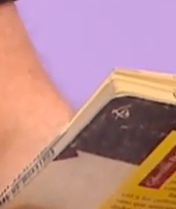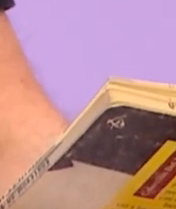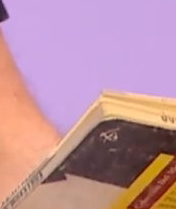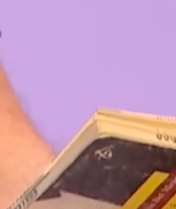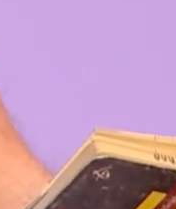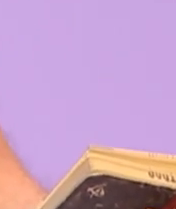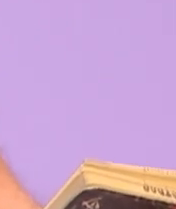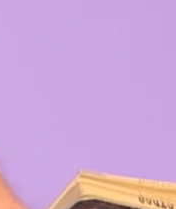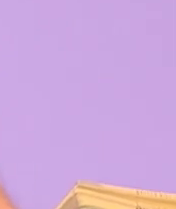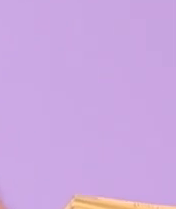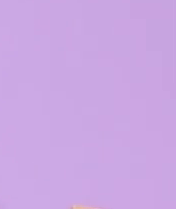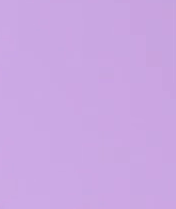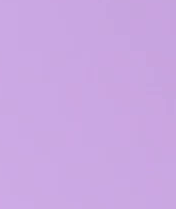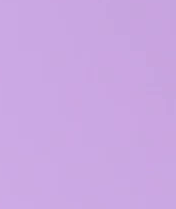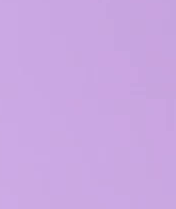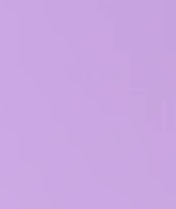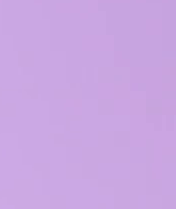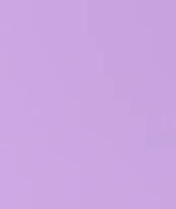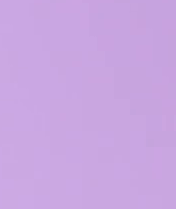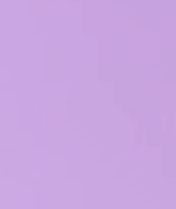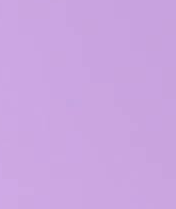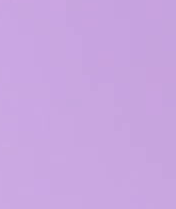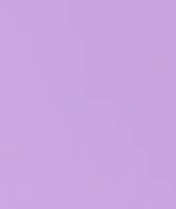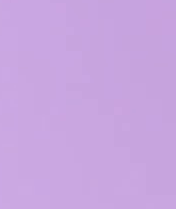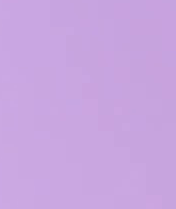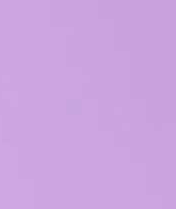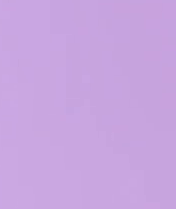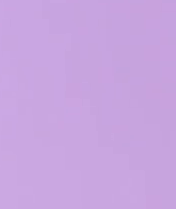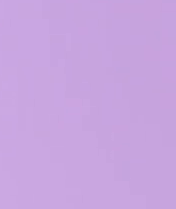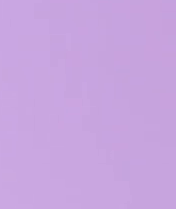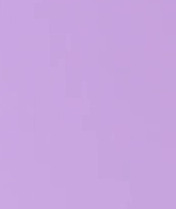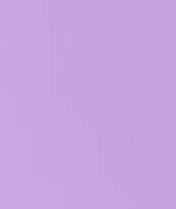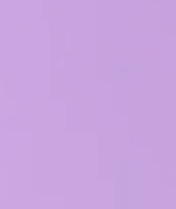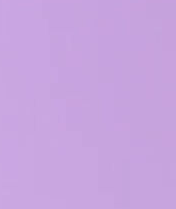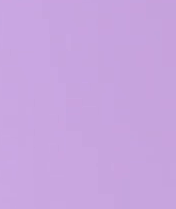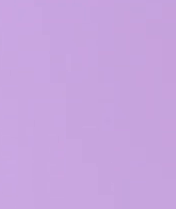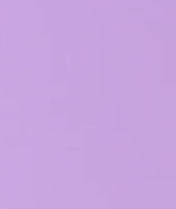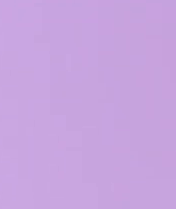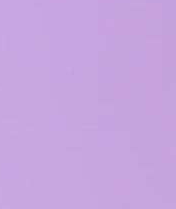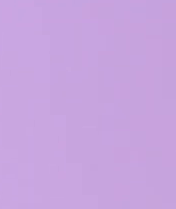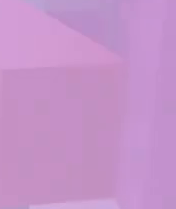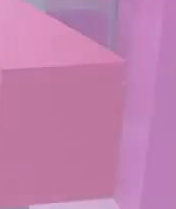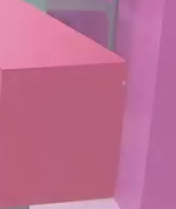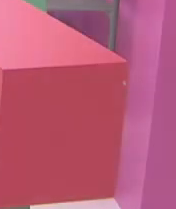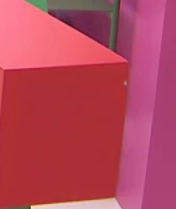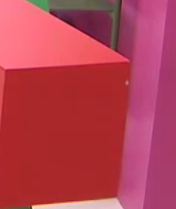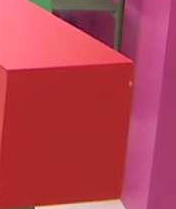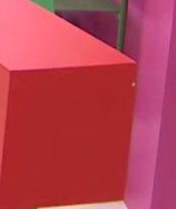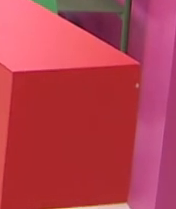colmillos de lobo. Cae la música en la música como mi voz en mis voces.